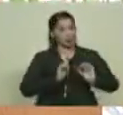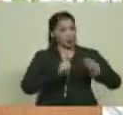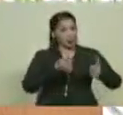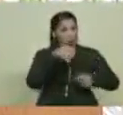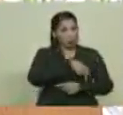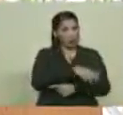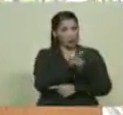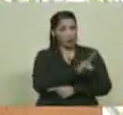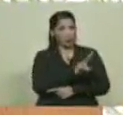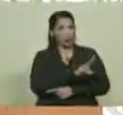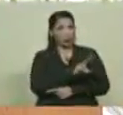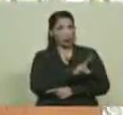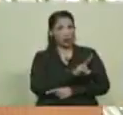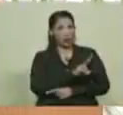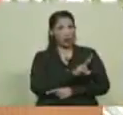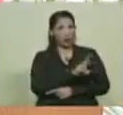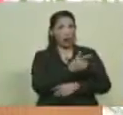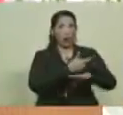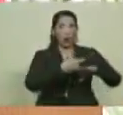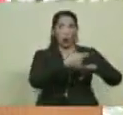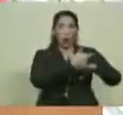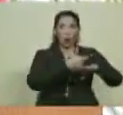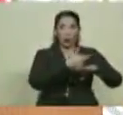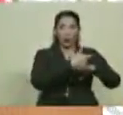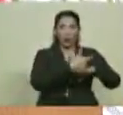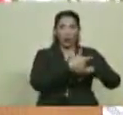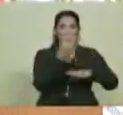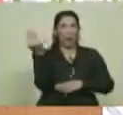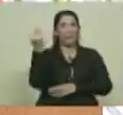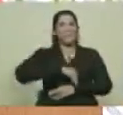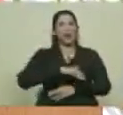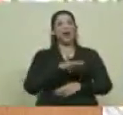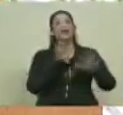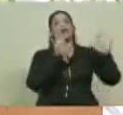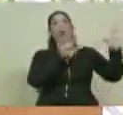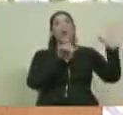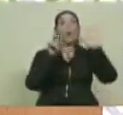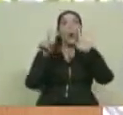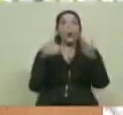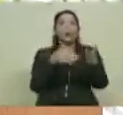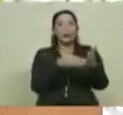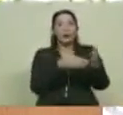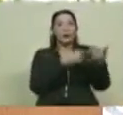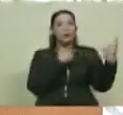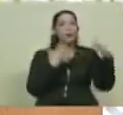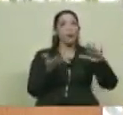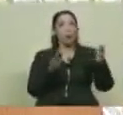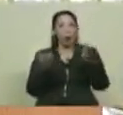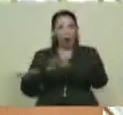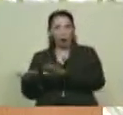Venezuela en su gobierno, más de 11.000 muertes de jóvenes, de estudiantes, de militares, de soldados,